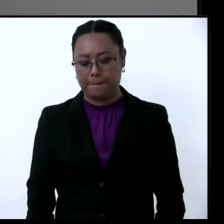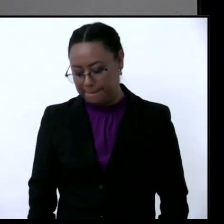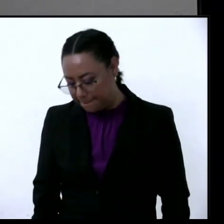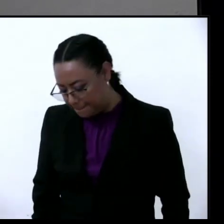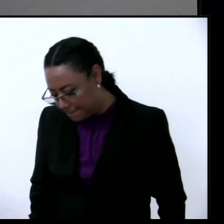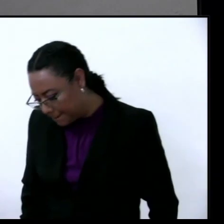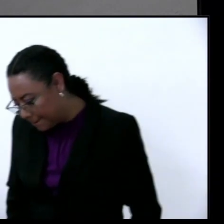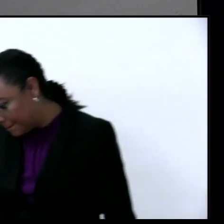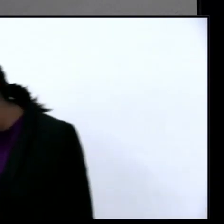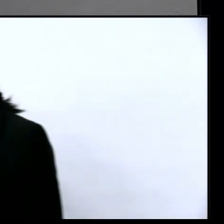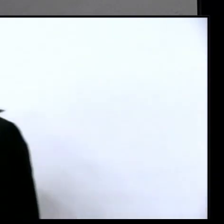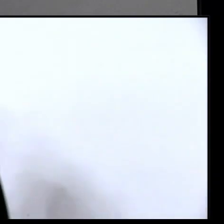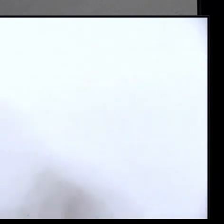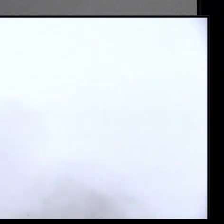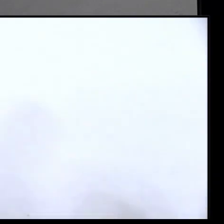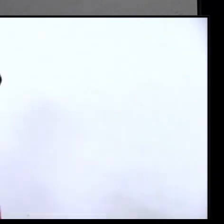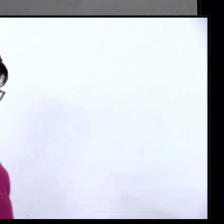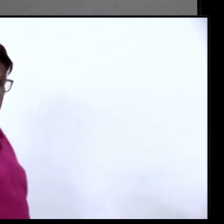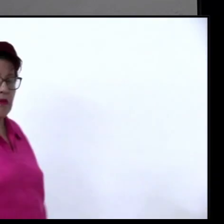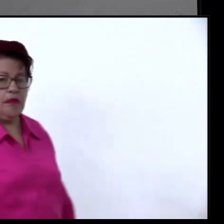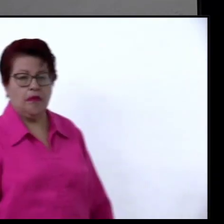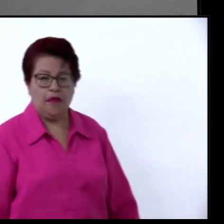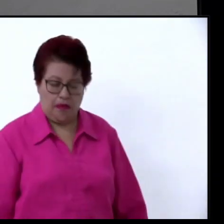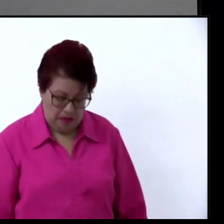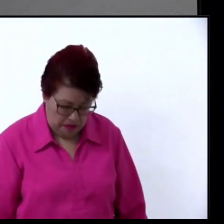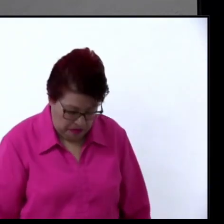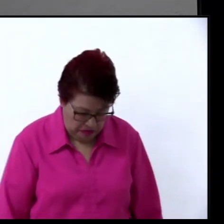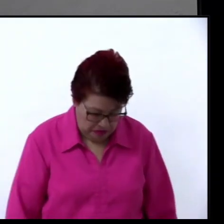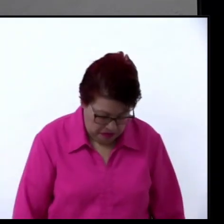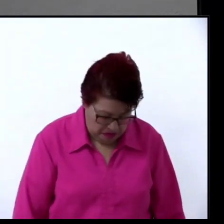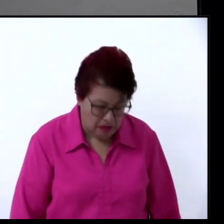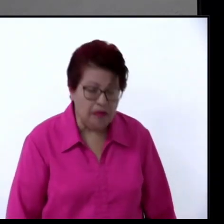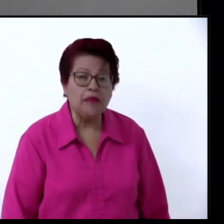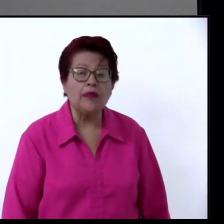verde tener un proceso de participación en